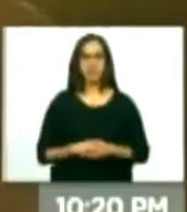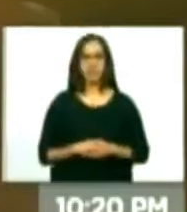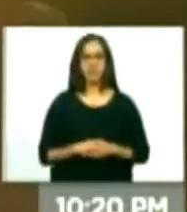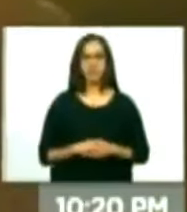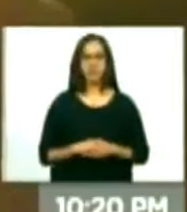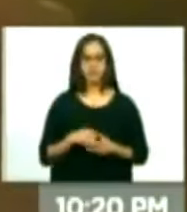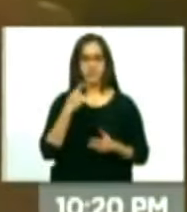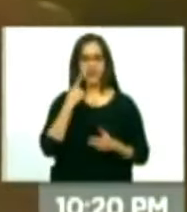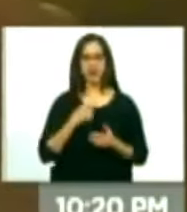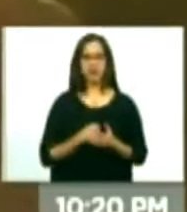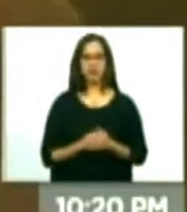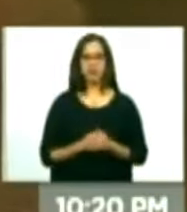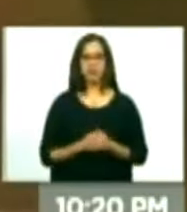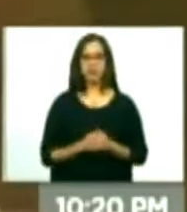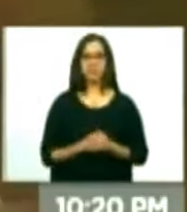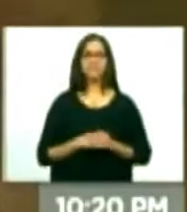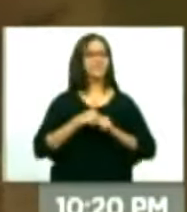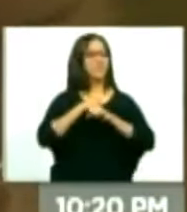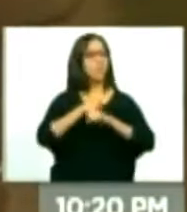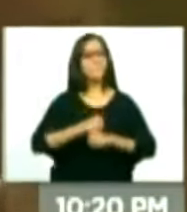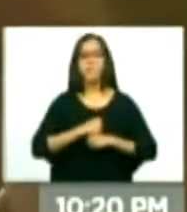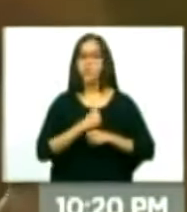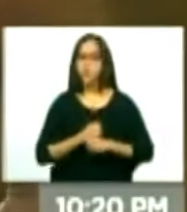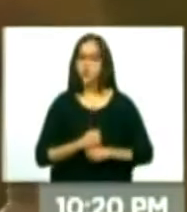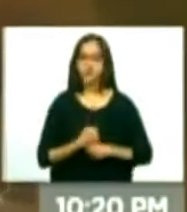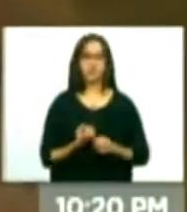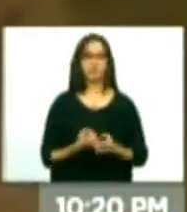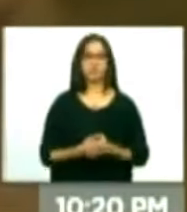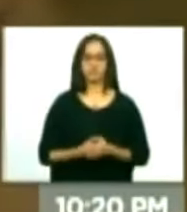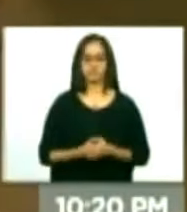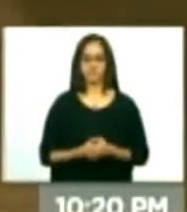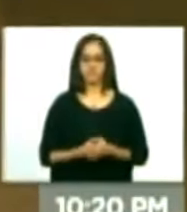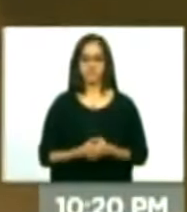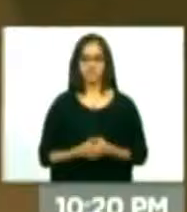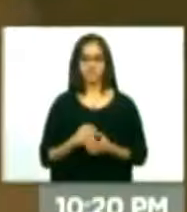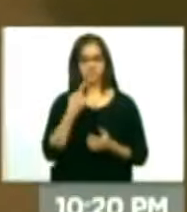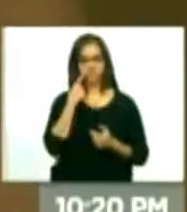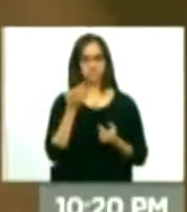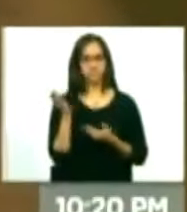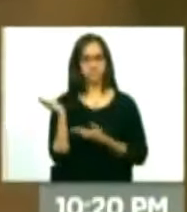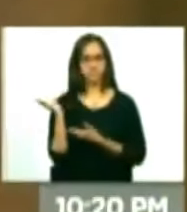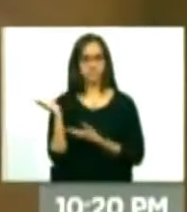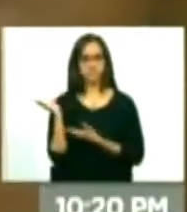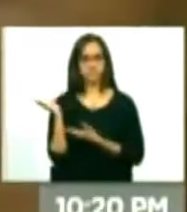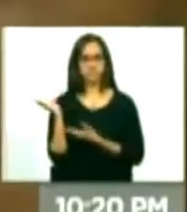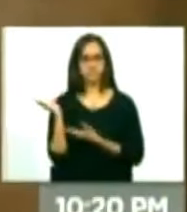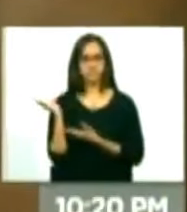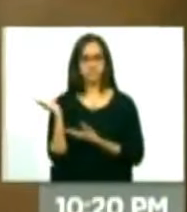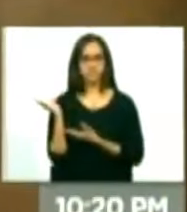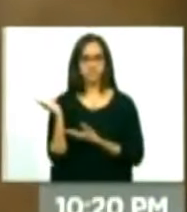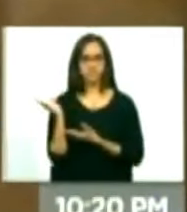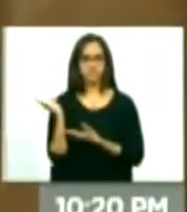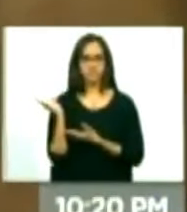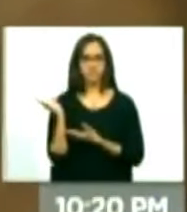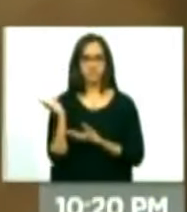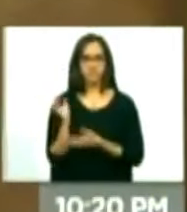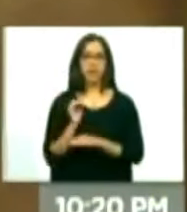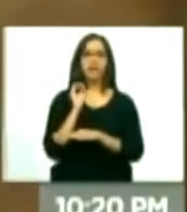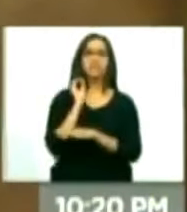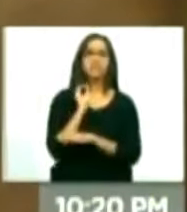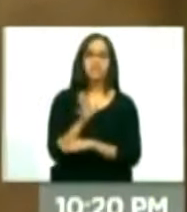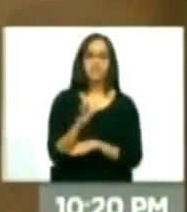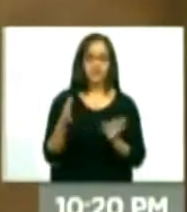Mira, mira, en burro, en caballo, en mula. Mira, aquí vamos. A llevar el material